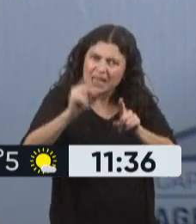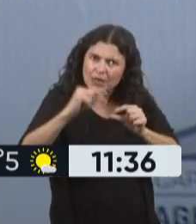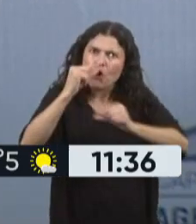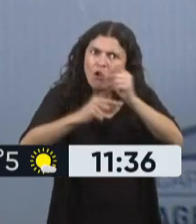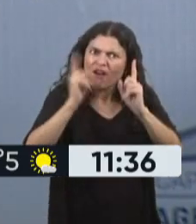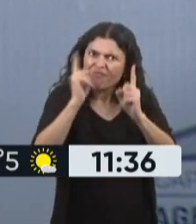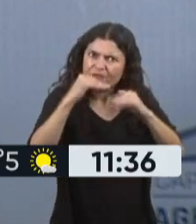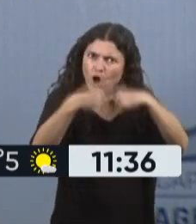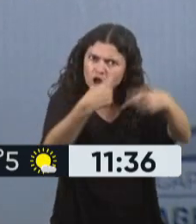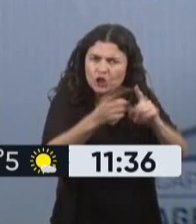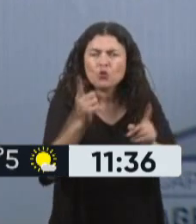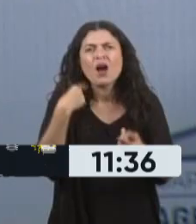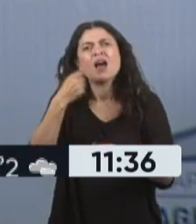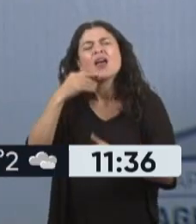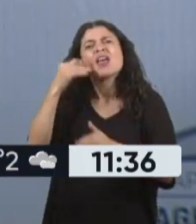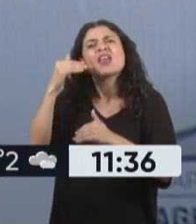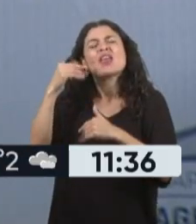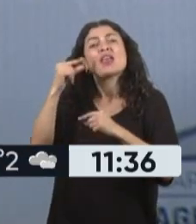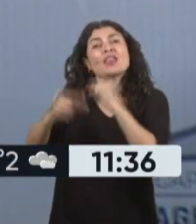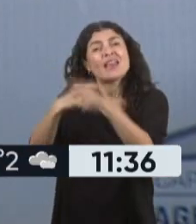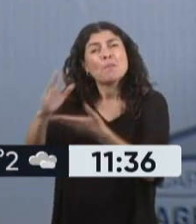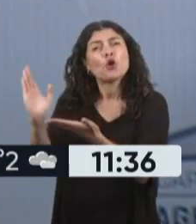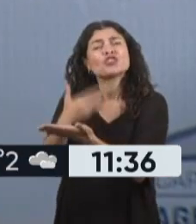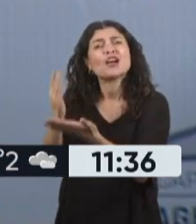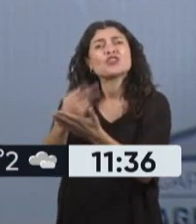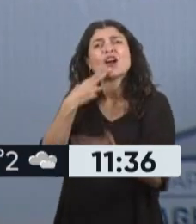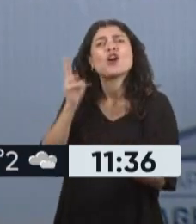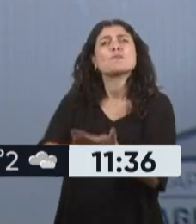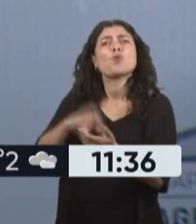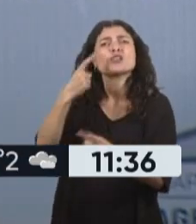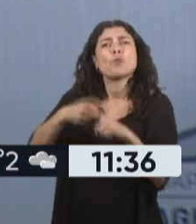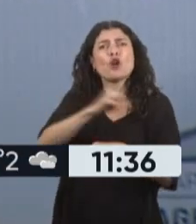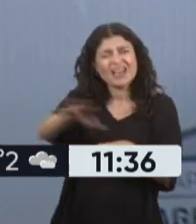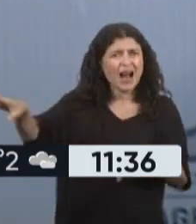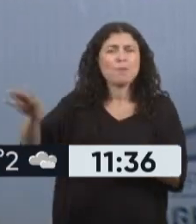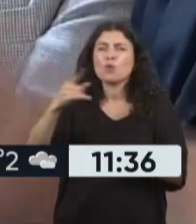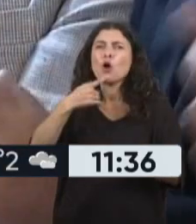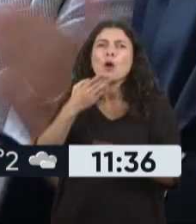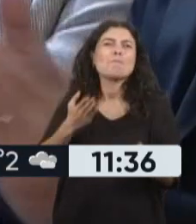bajando hasta que lleguen a cero y se queden ahí de una vez y para siempre.